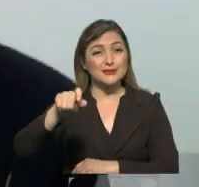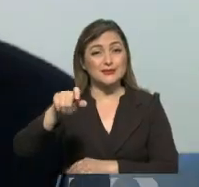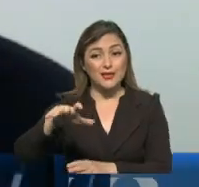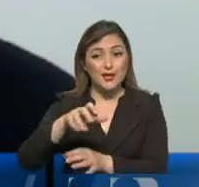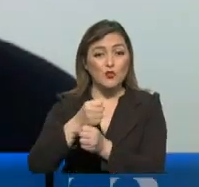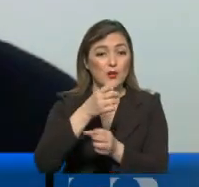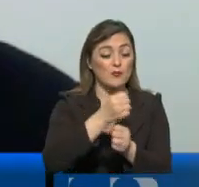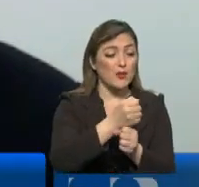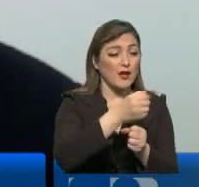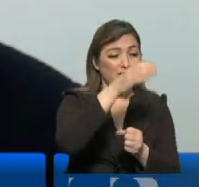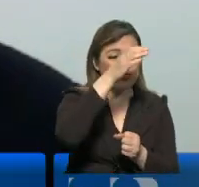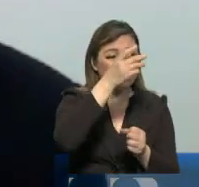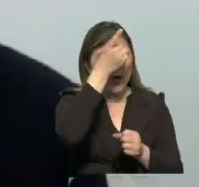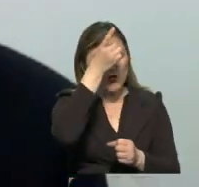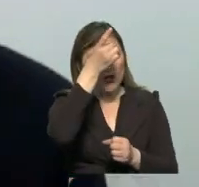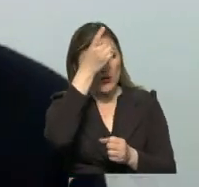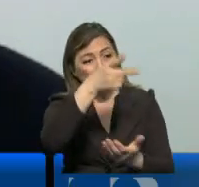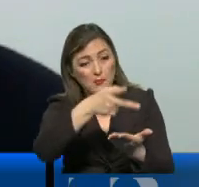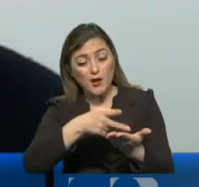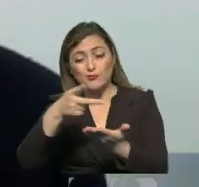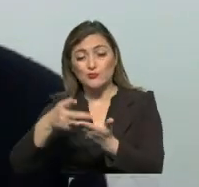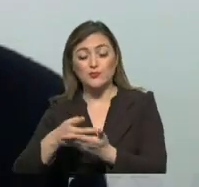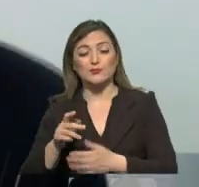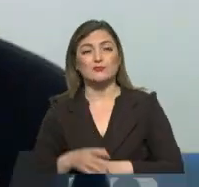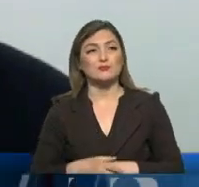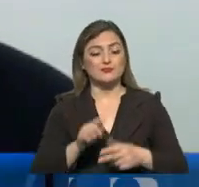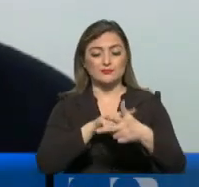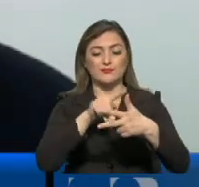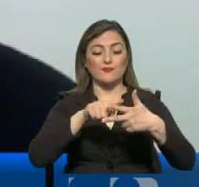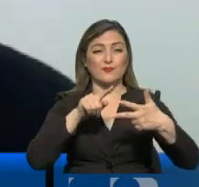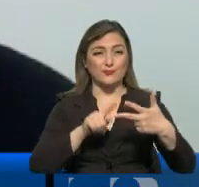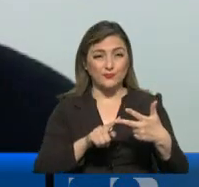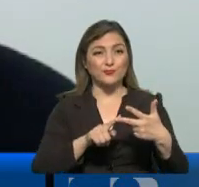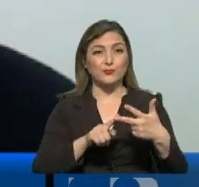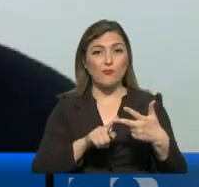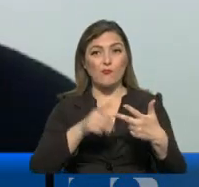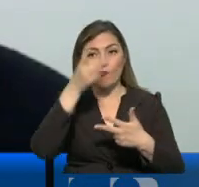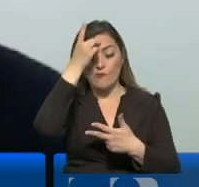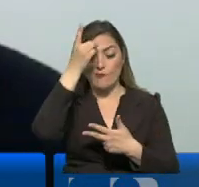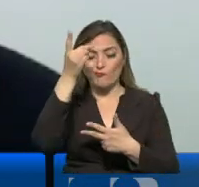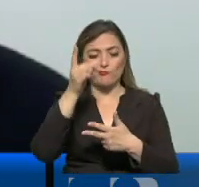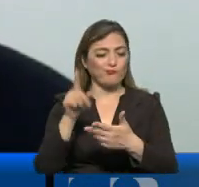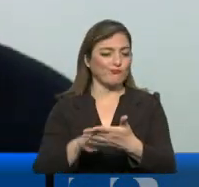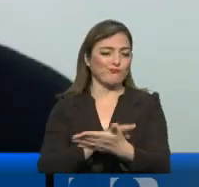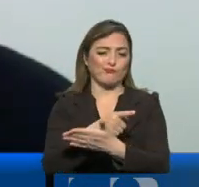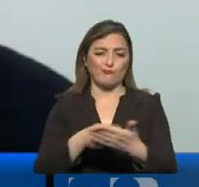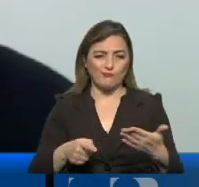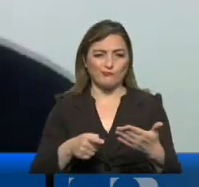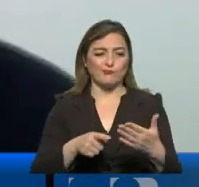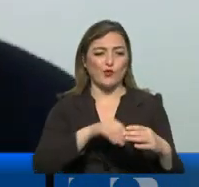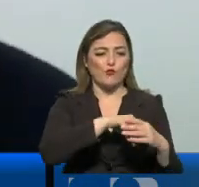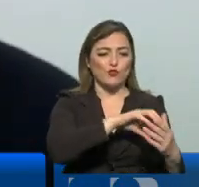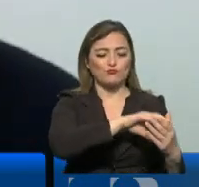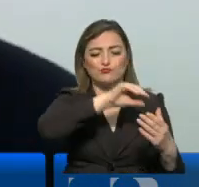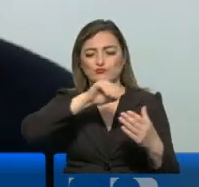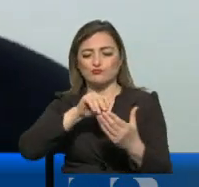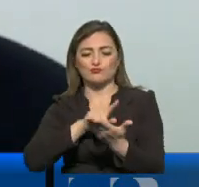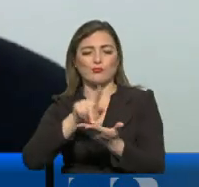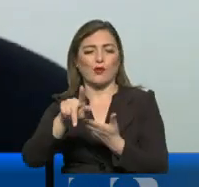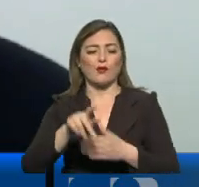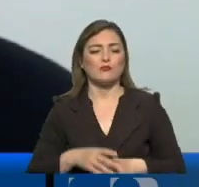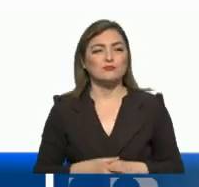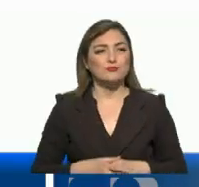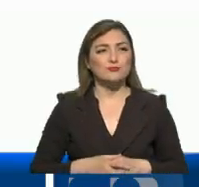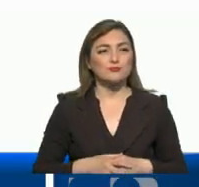Hay como tres elementos que se eliminan. Primero, la morosidad. Segundo, el banco también deja de provisionar. Y tercero, llegar a